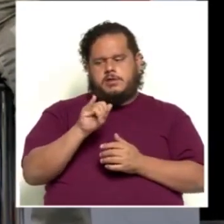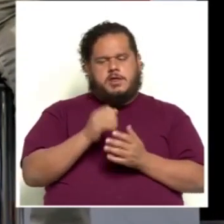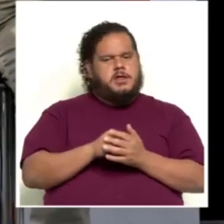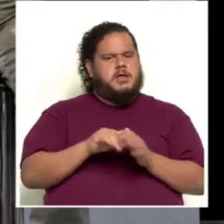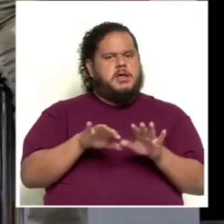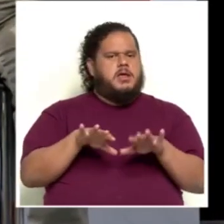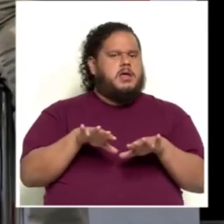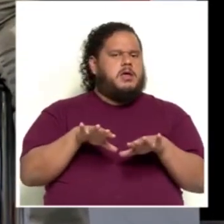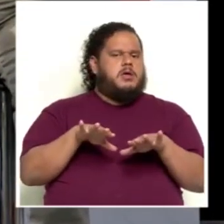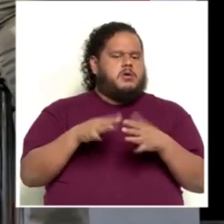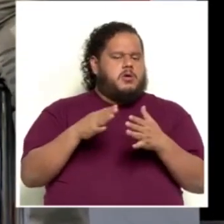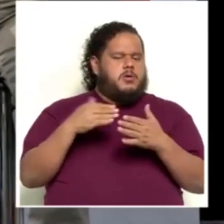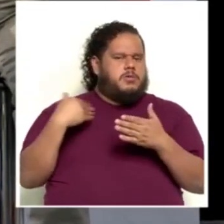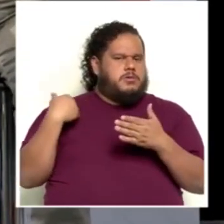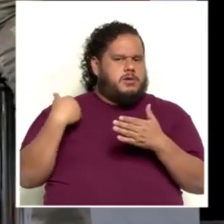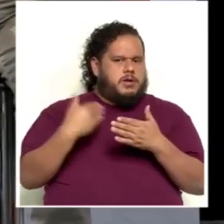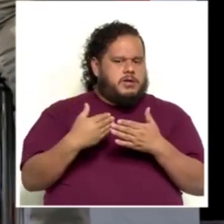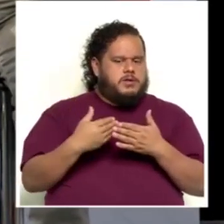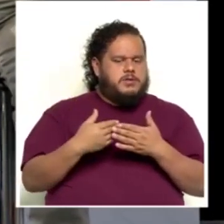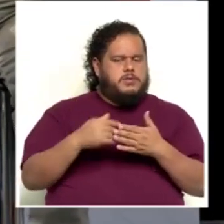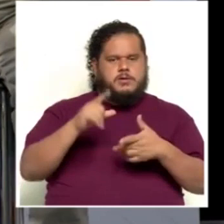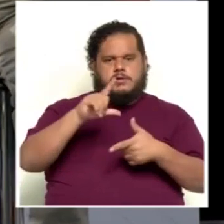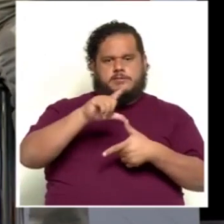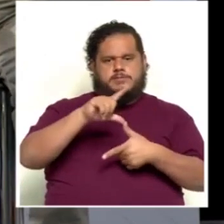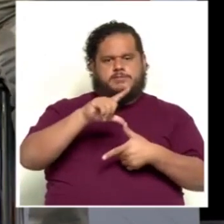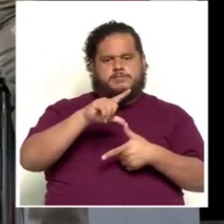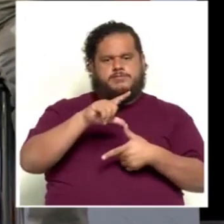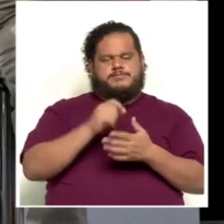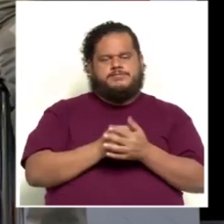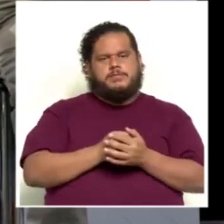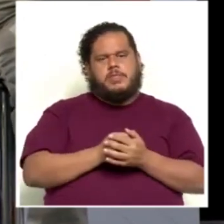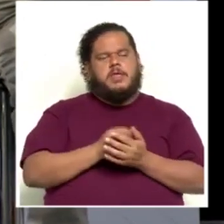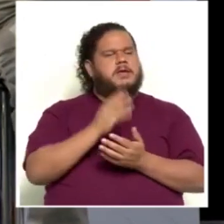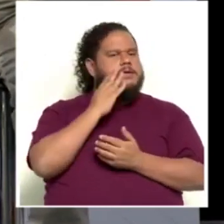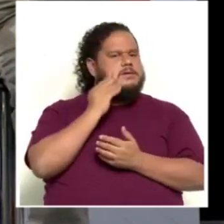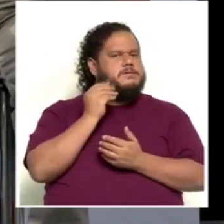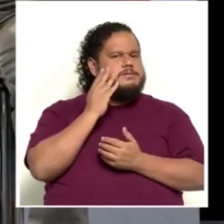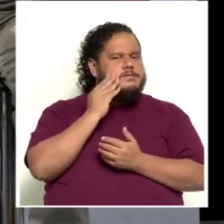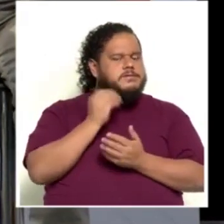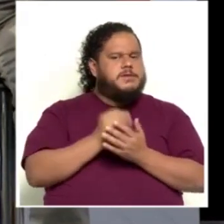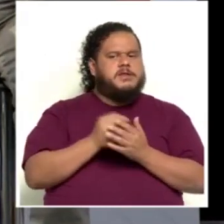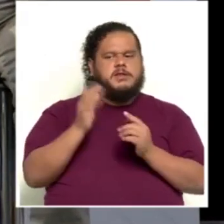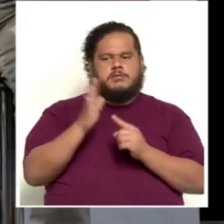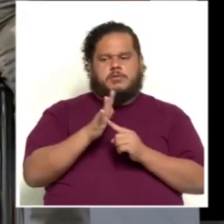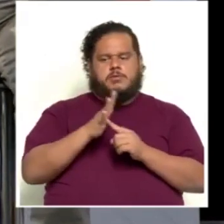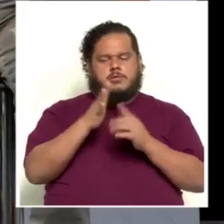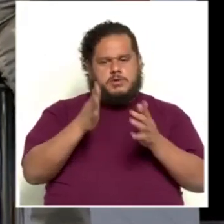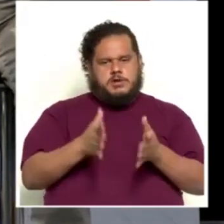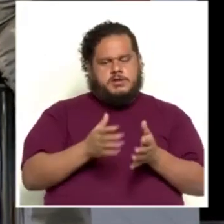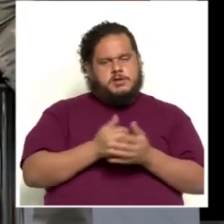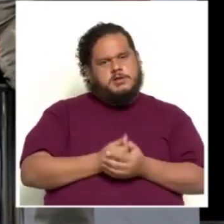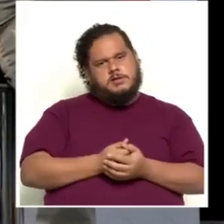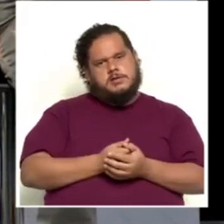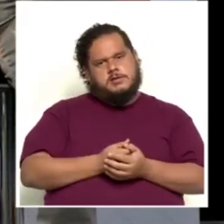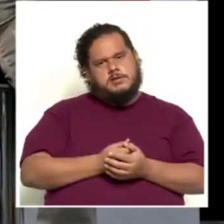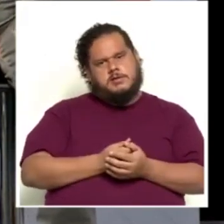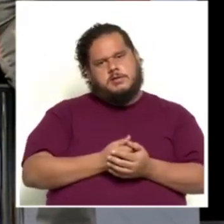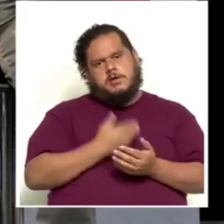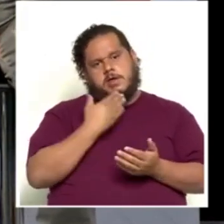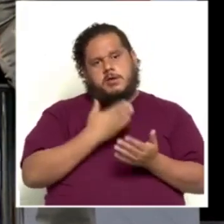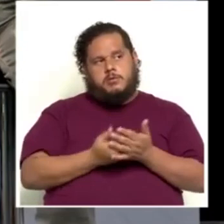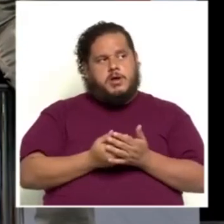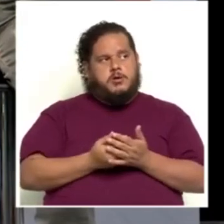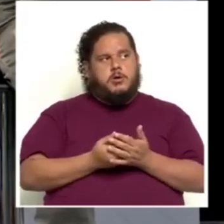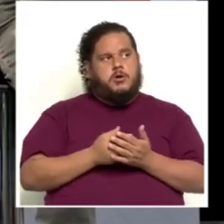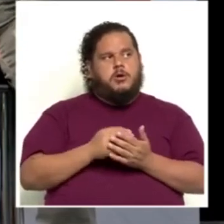ha ido a Latinoamérica en experiencias populistas? Bueno,